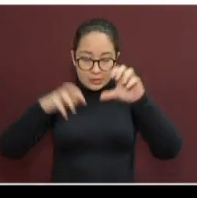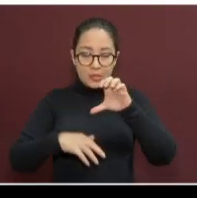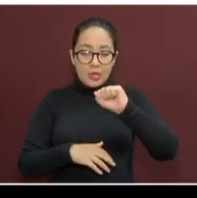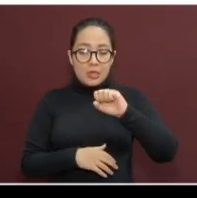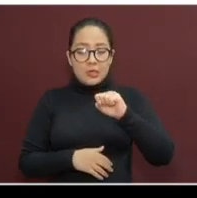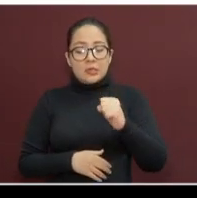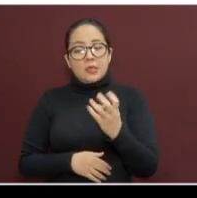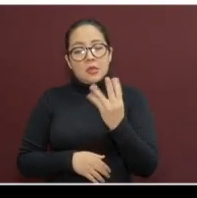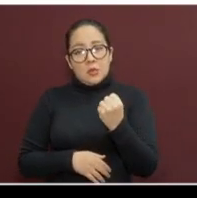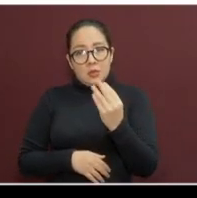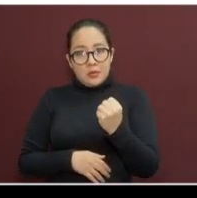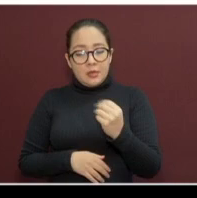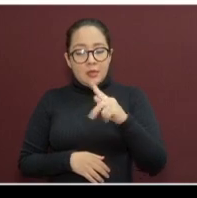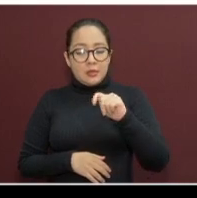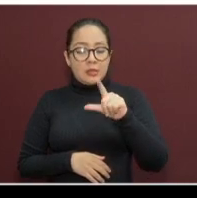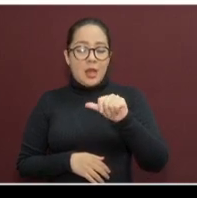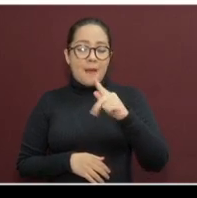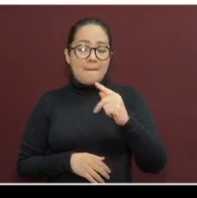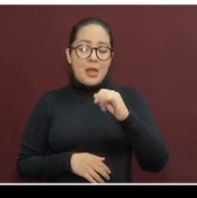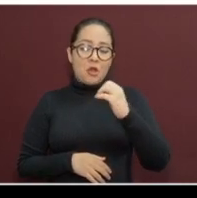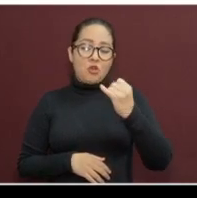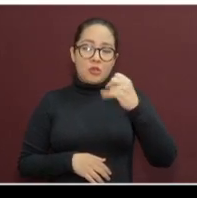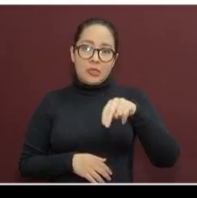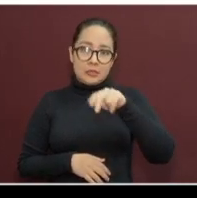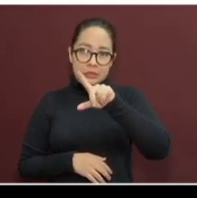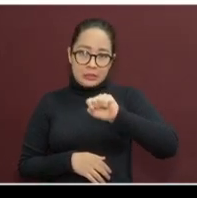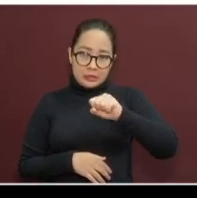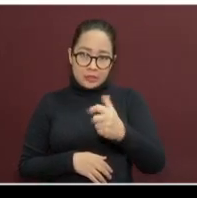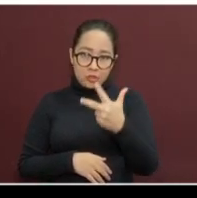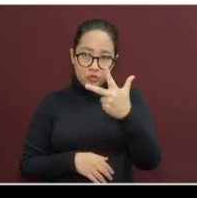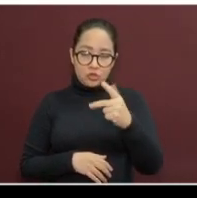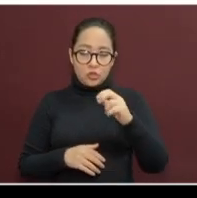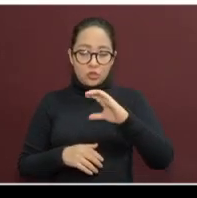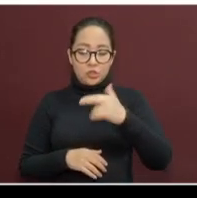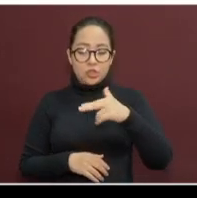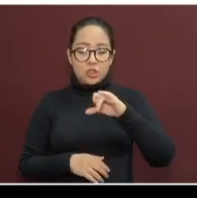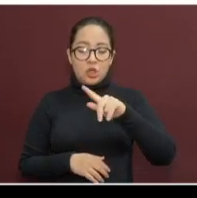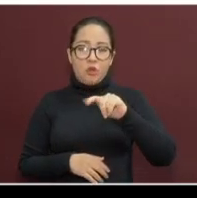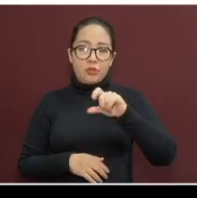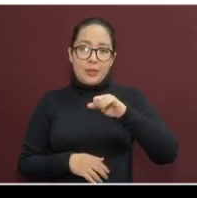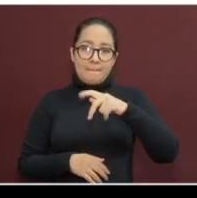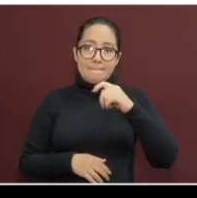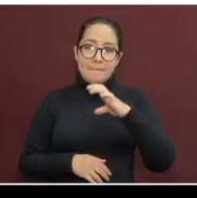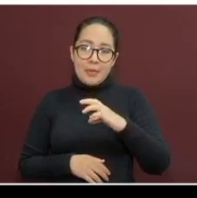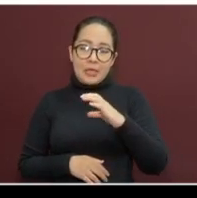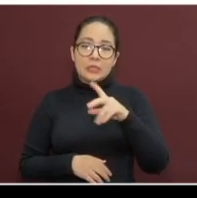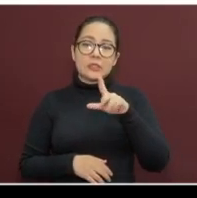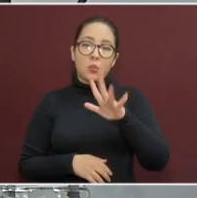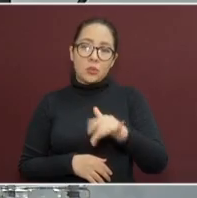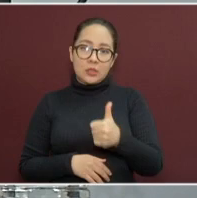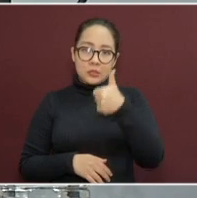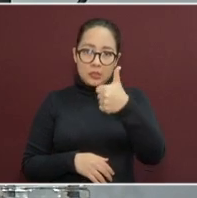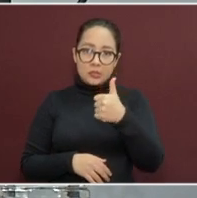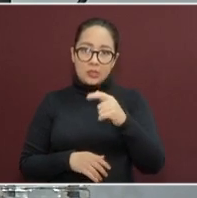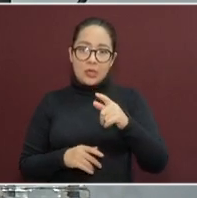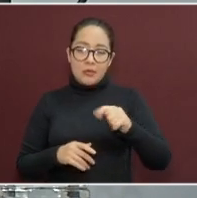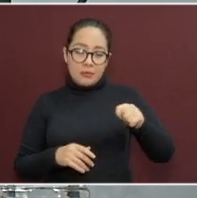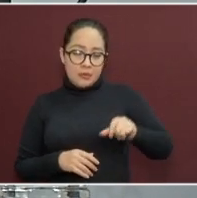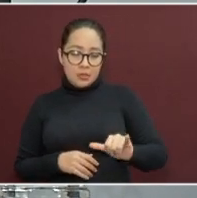tlapacoya en 68 chicontepec con 50 y con 56 y tantoyuca 51